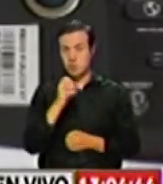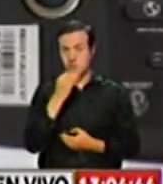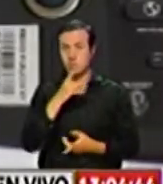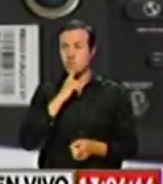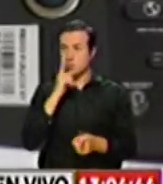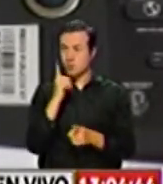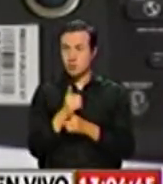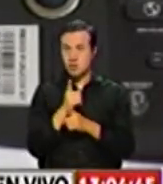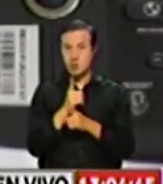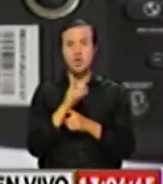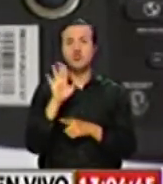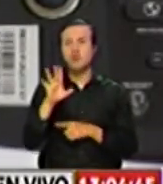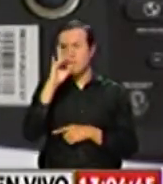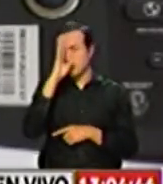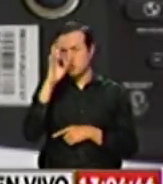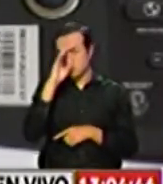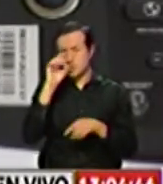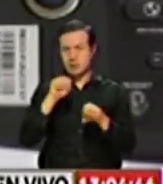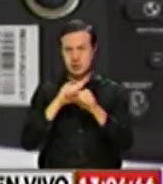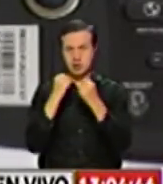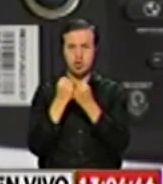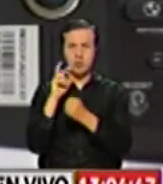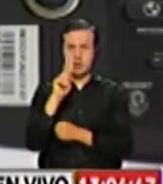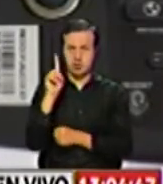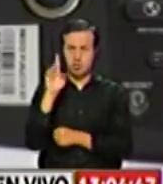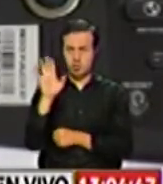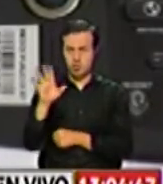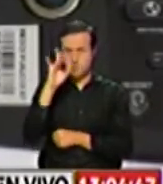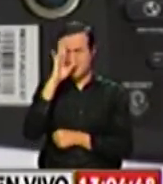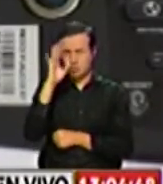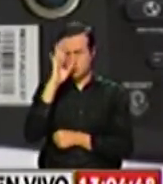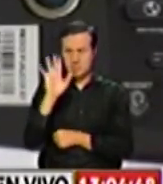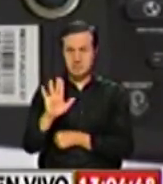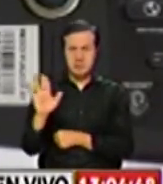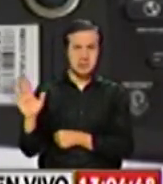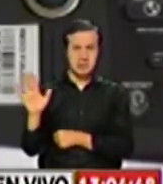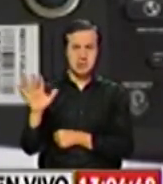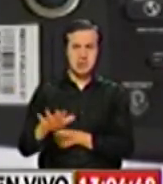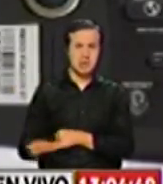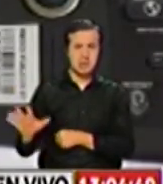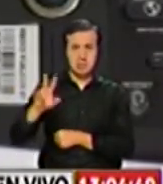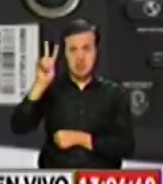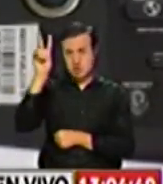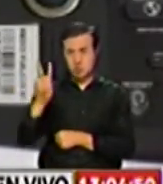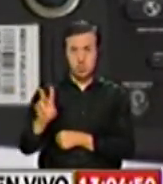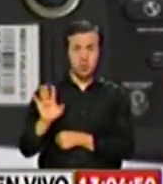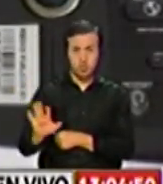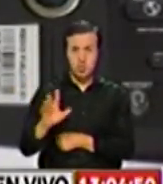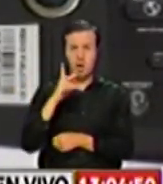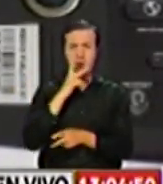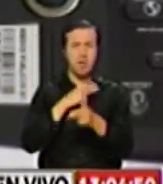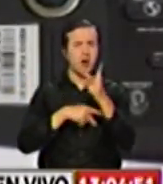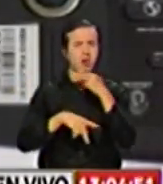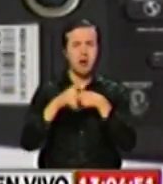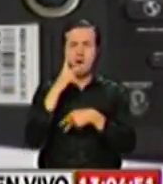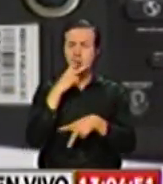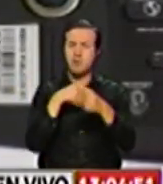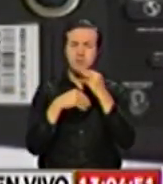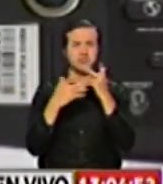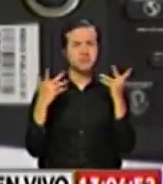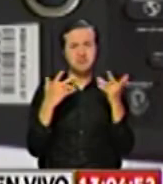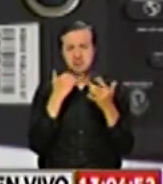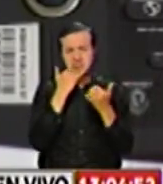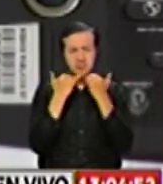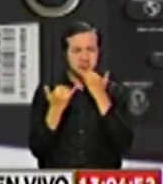con el socialismo del siglo XXI que aún vive lastimosamente Venezuela, las mentiras, la